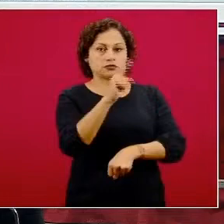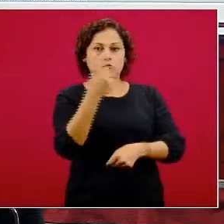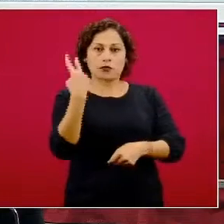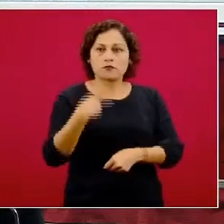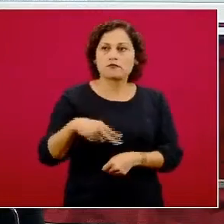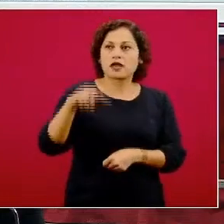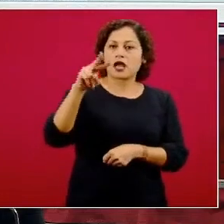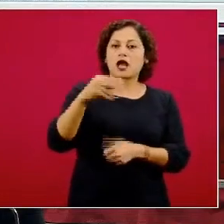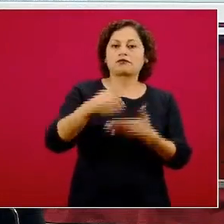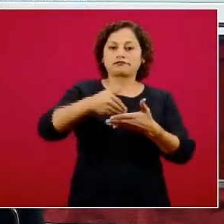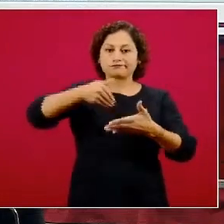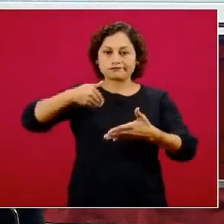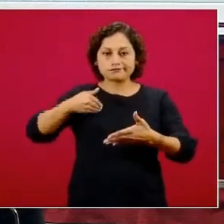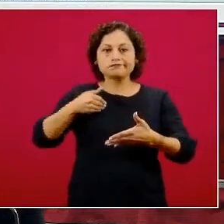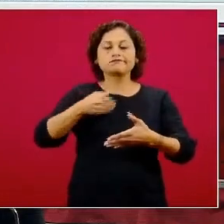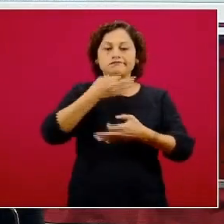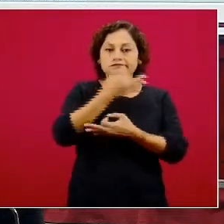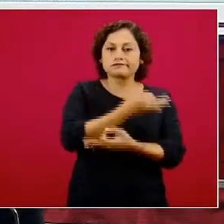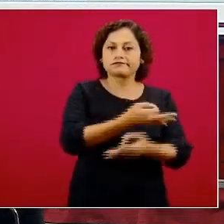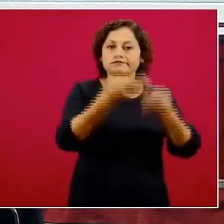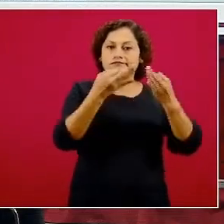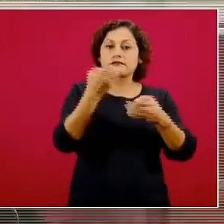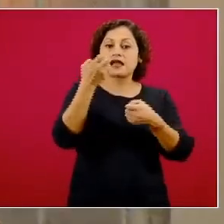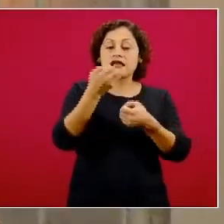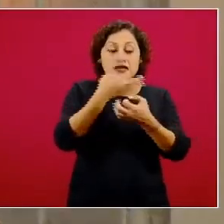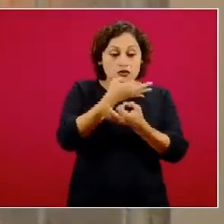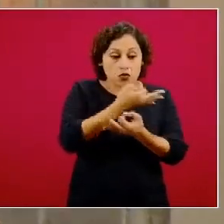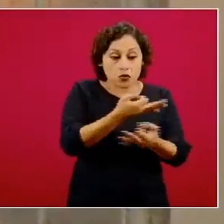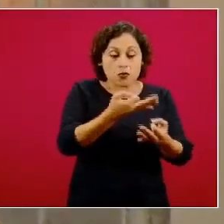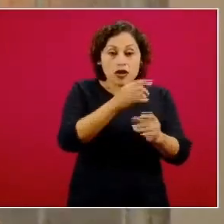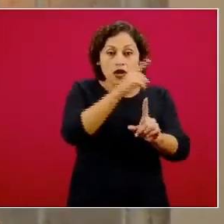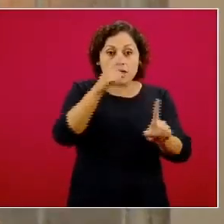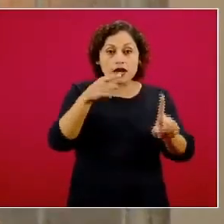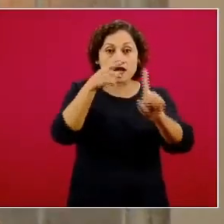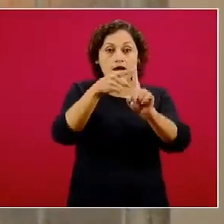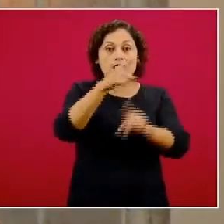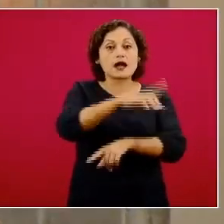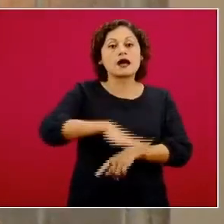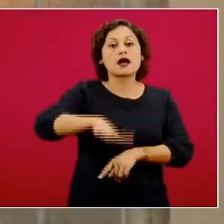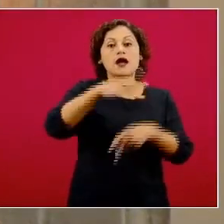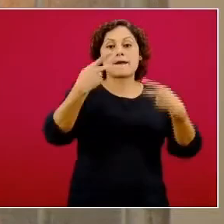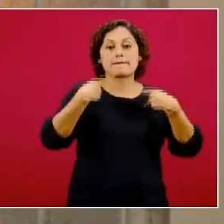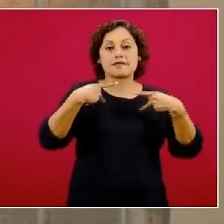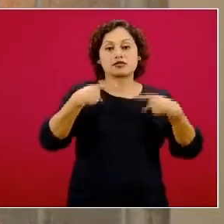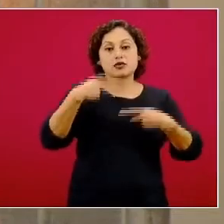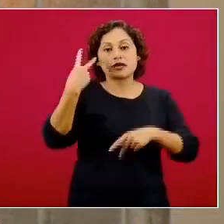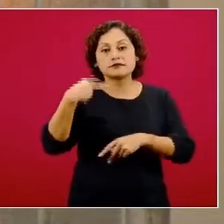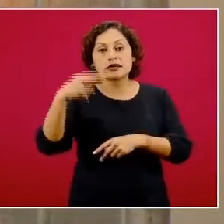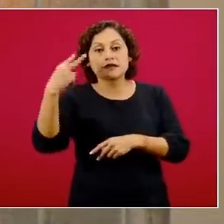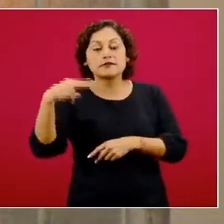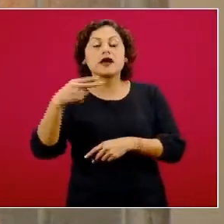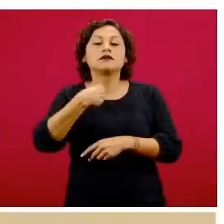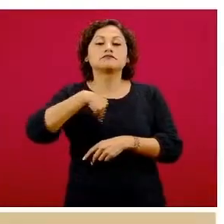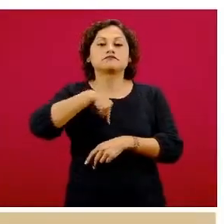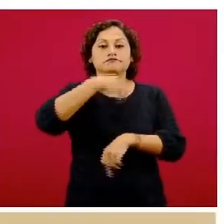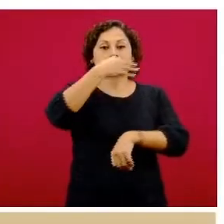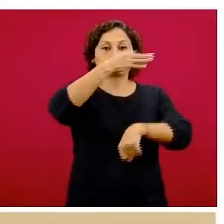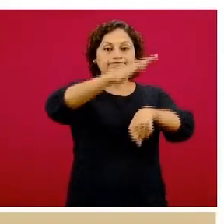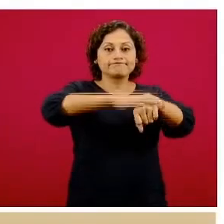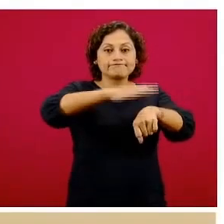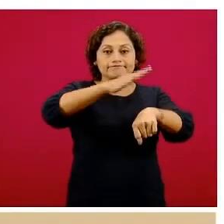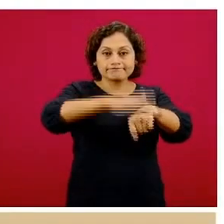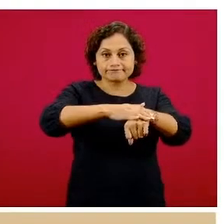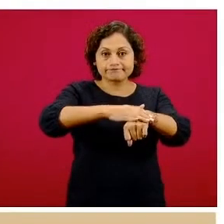son comunicados que estaban dirigidos específicamente a la población para hacer énfasis a viajeros